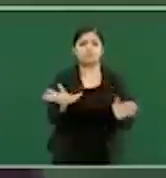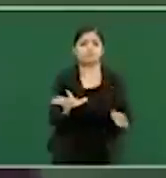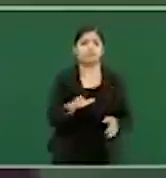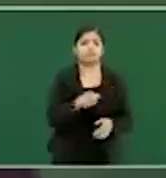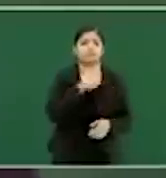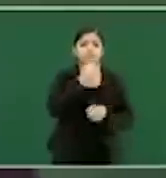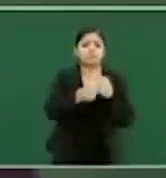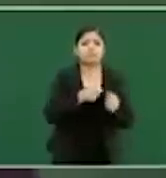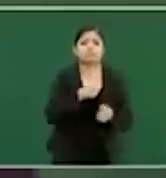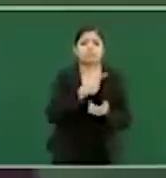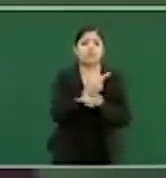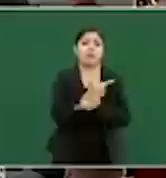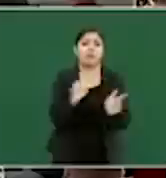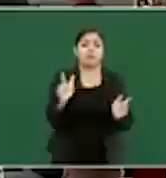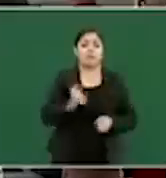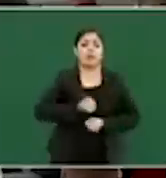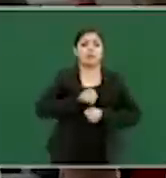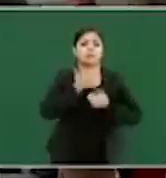de expresión.